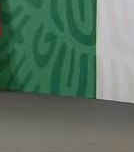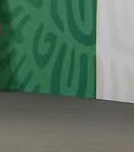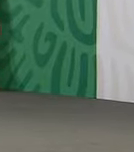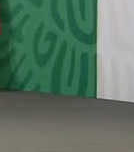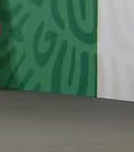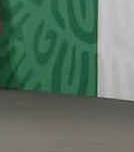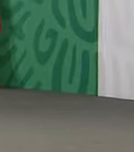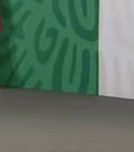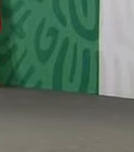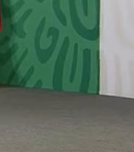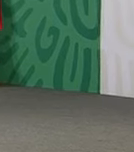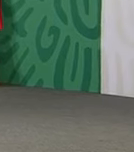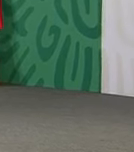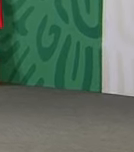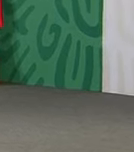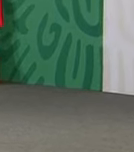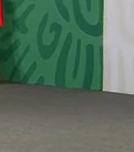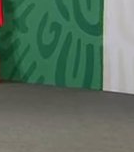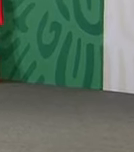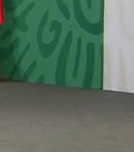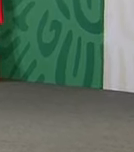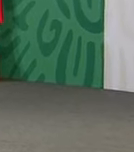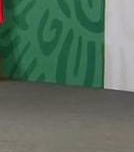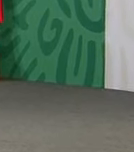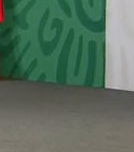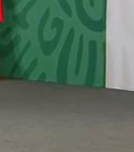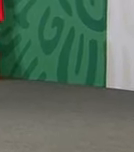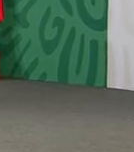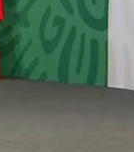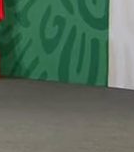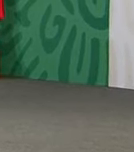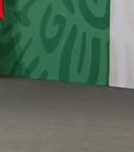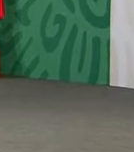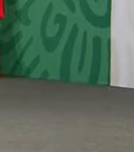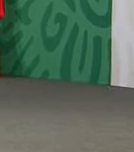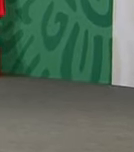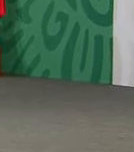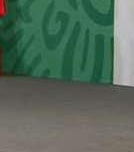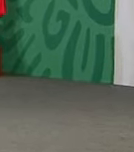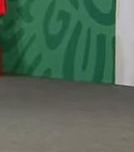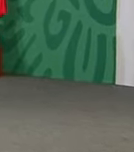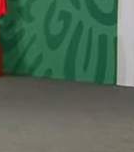Ya hay una postura del gobierno